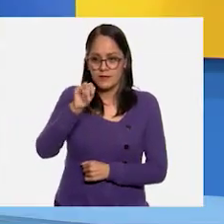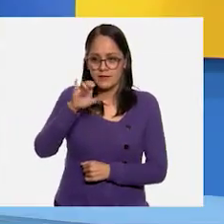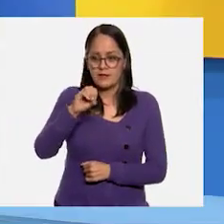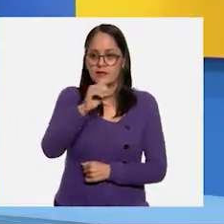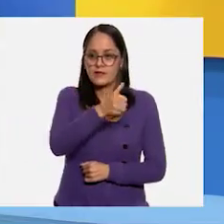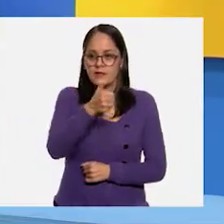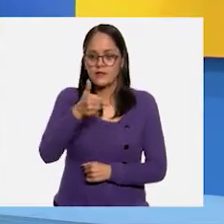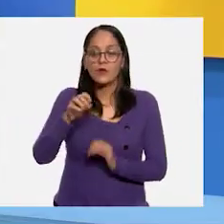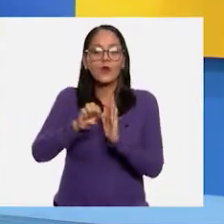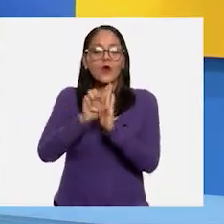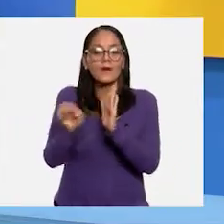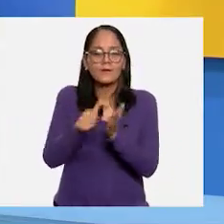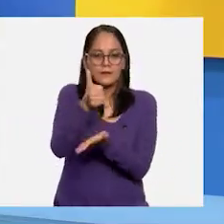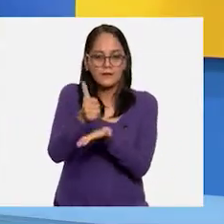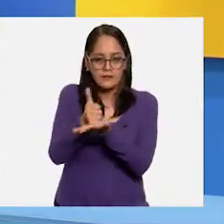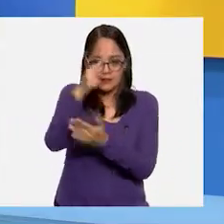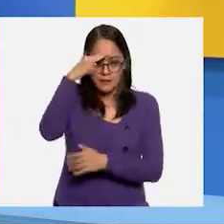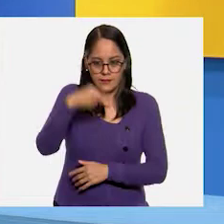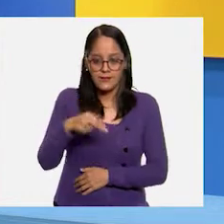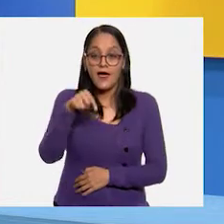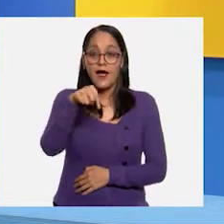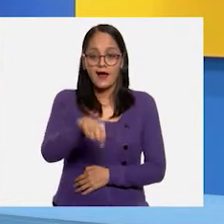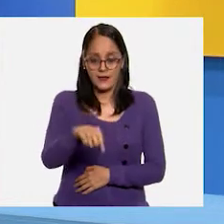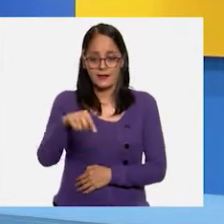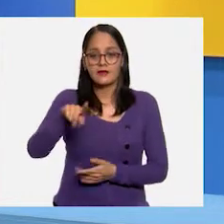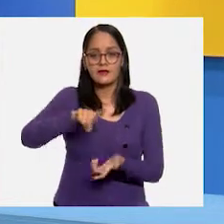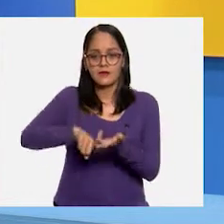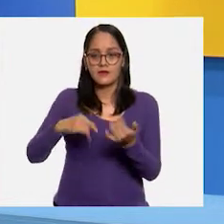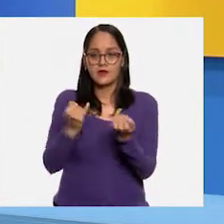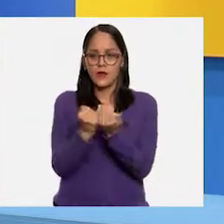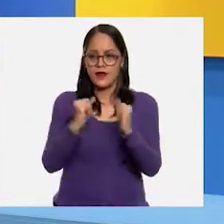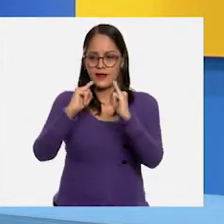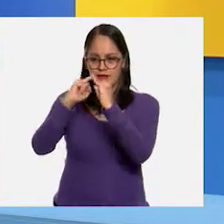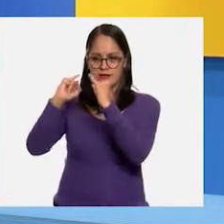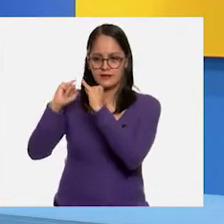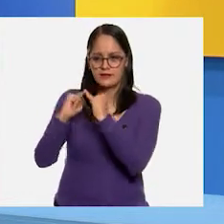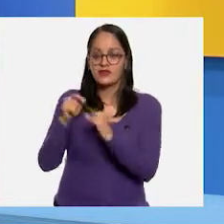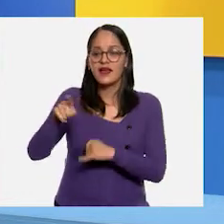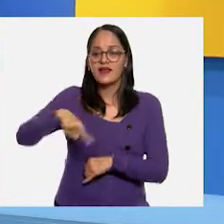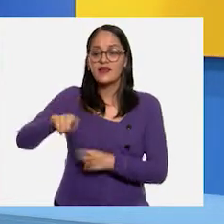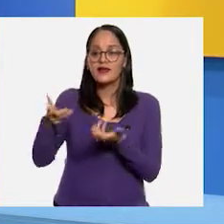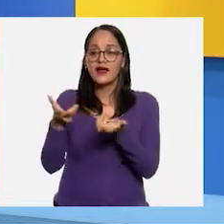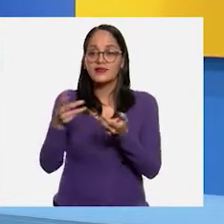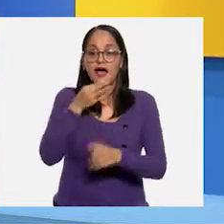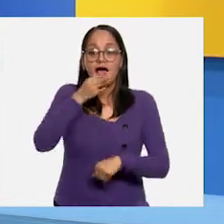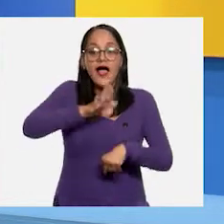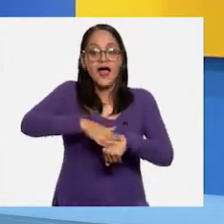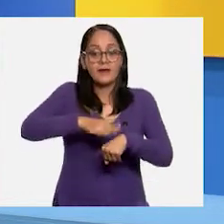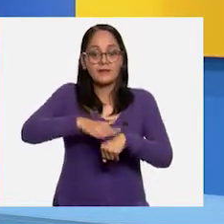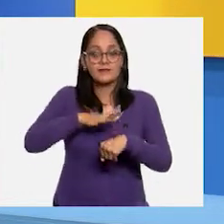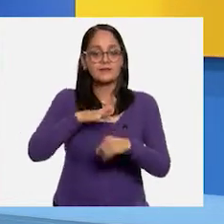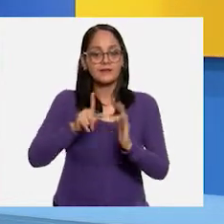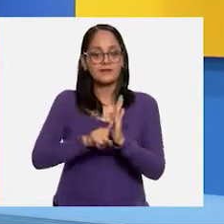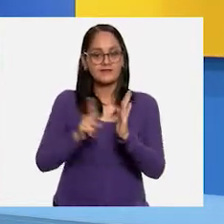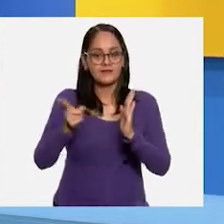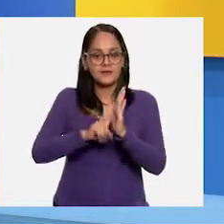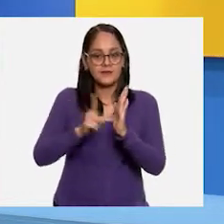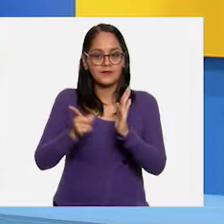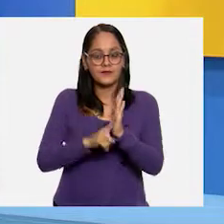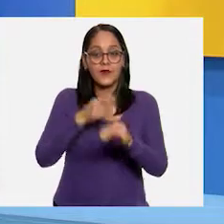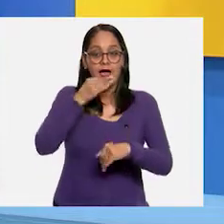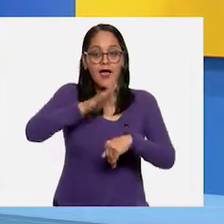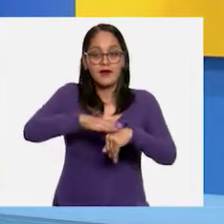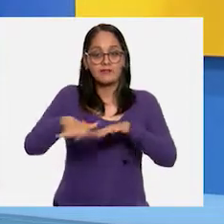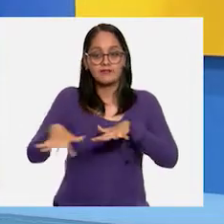de la Ciudad de México, por ejemplo, parte de las acciones de estas instituciones es que haya una alerta sísmica y que sepamos qué hacer